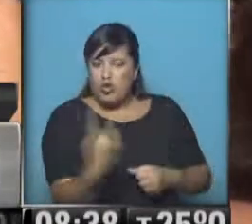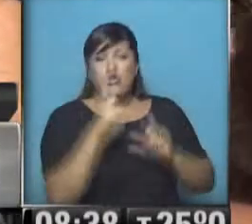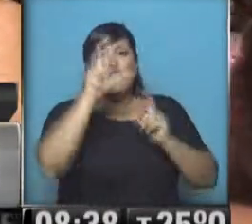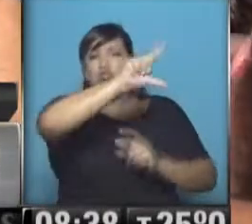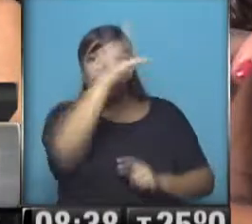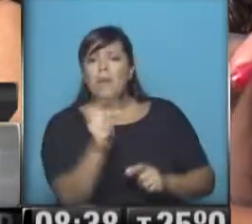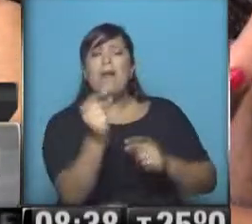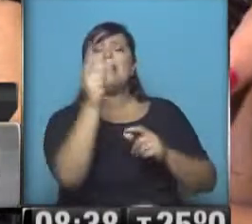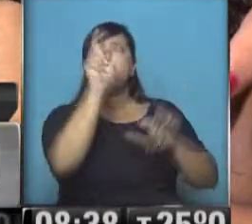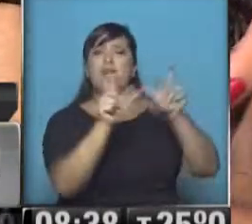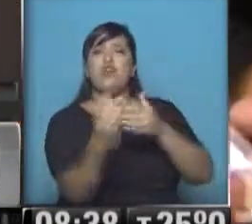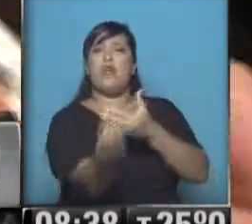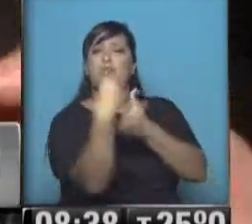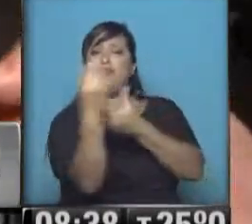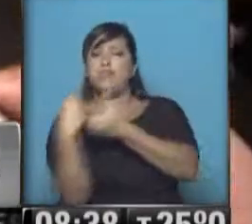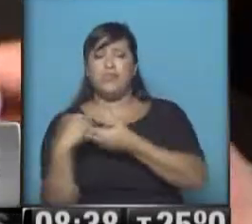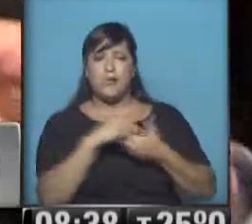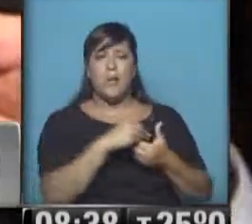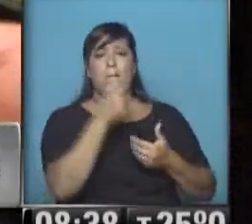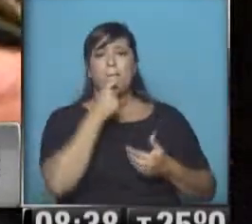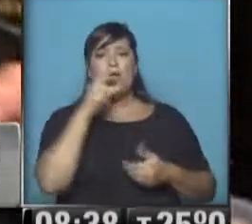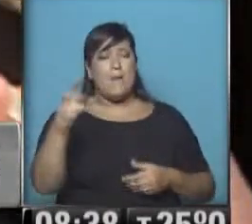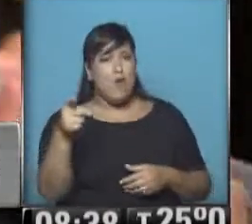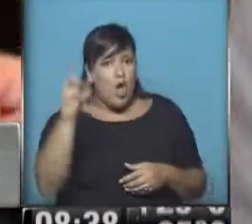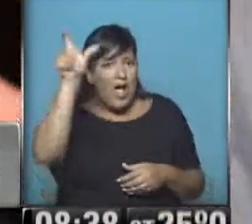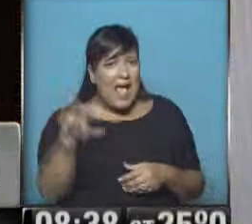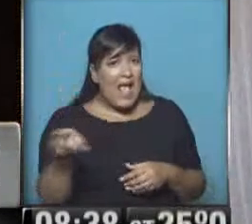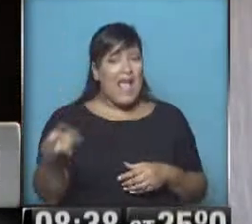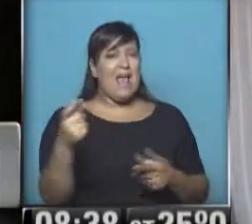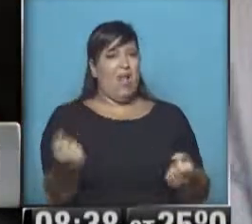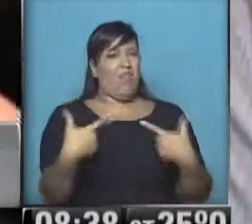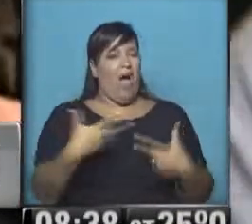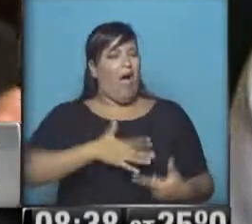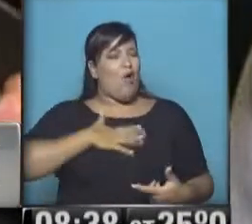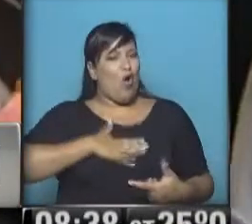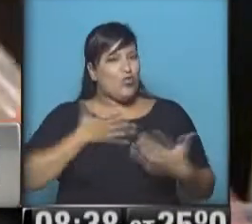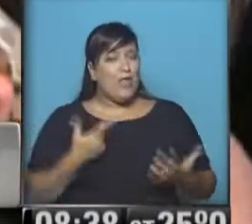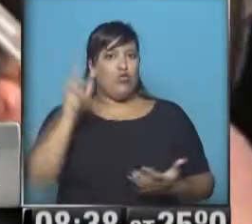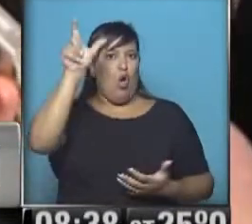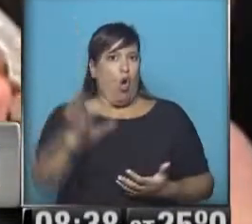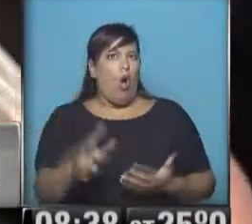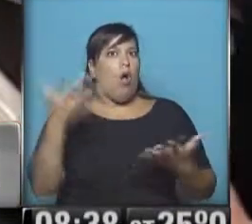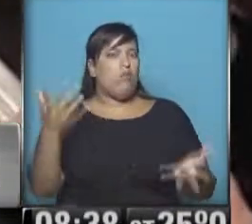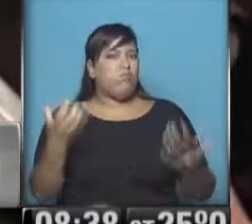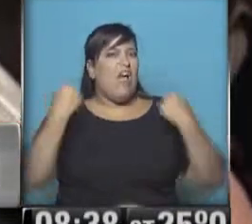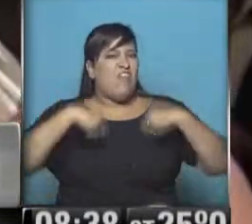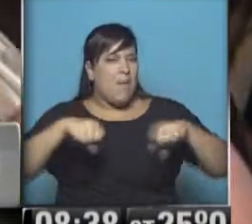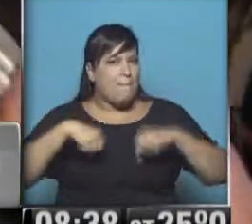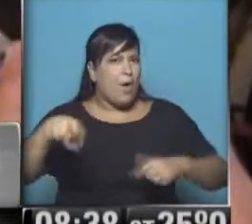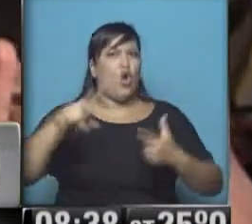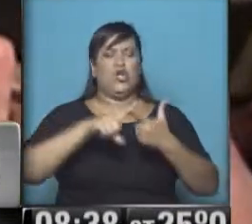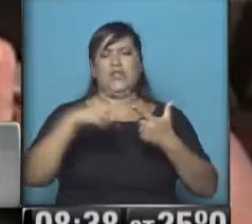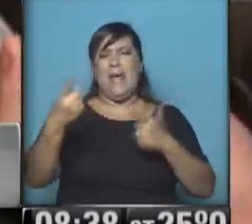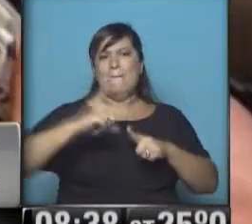gente que se suma a este cambio el caso del óleo obviamente nos da una satisfacción porque es una figura del deporte de la política muy